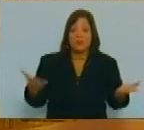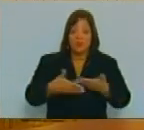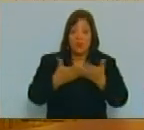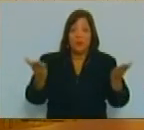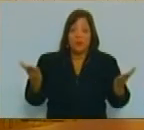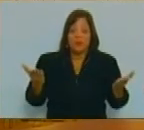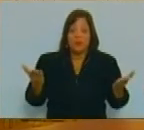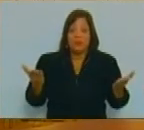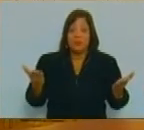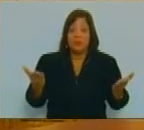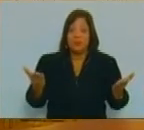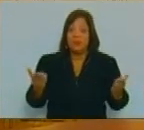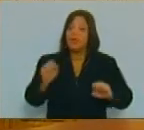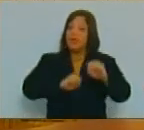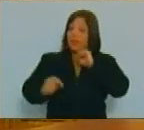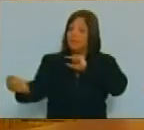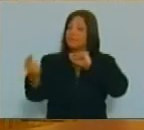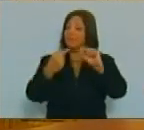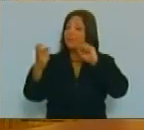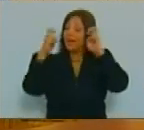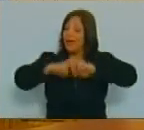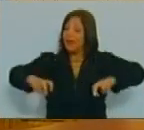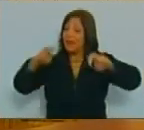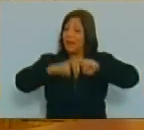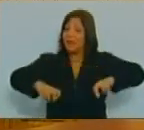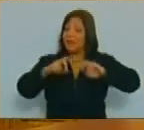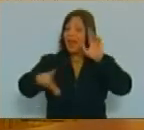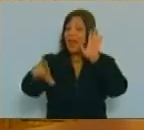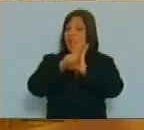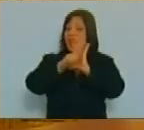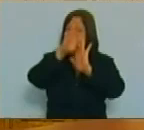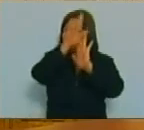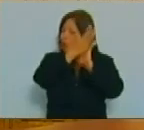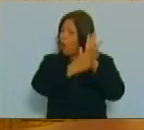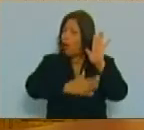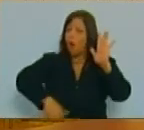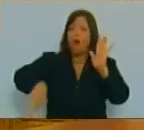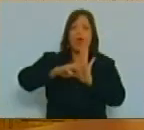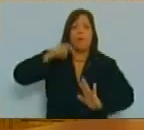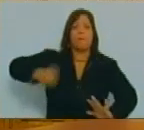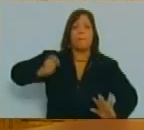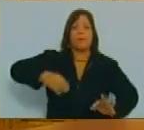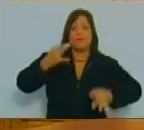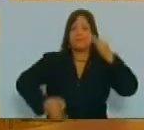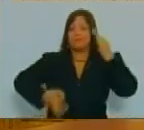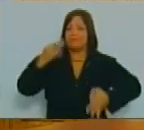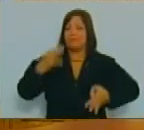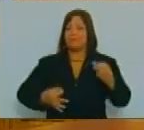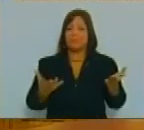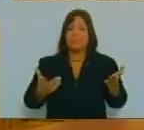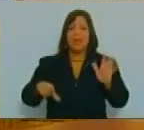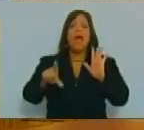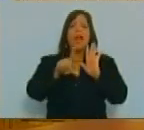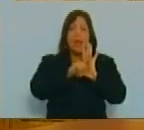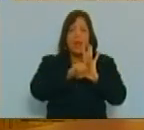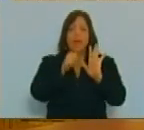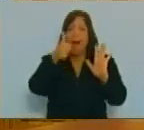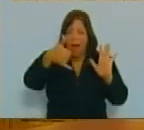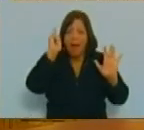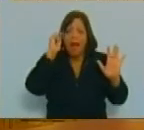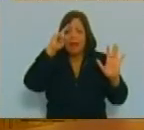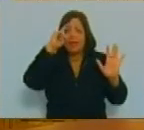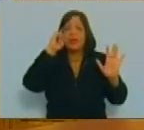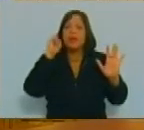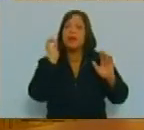es necesario llevar debate la revisión de toda la legislación penal vigente porque tenemos leyes con